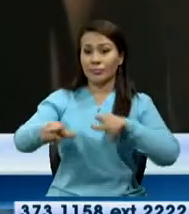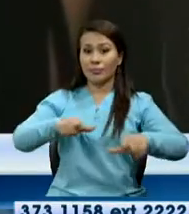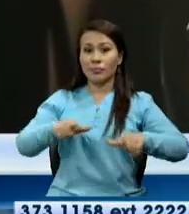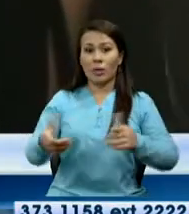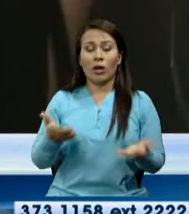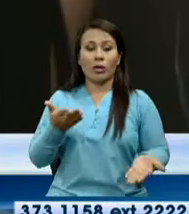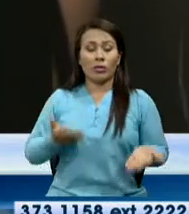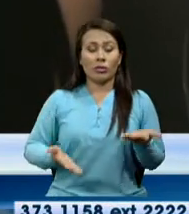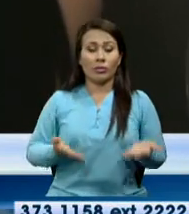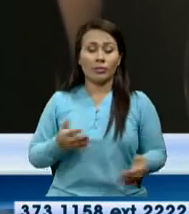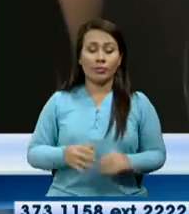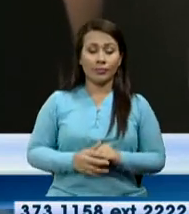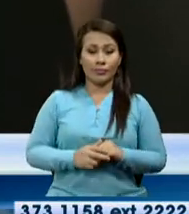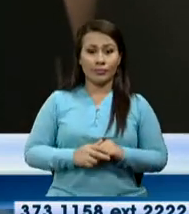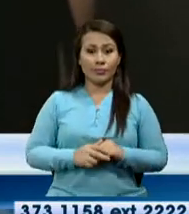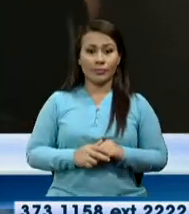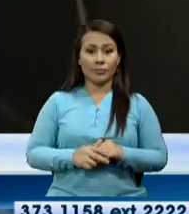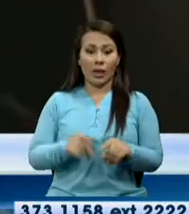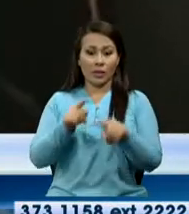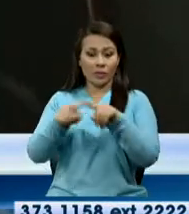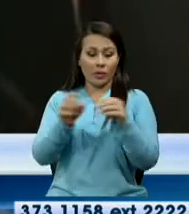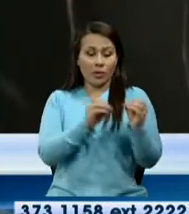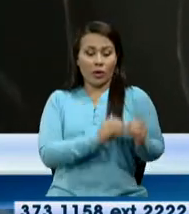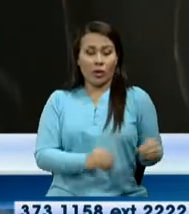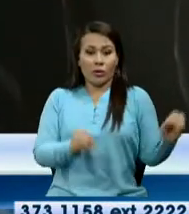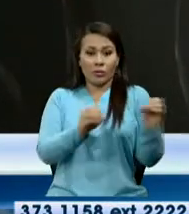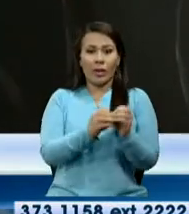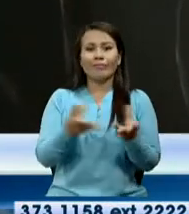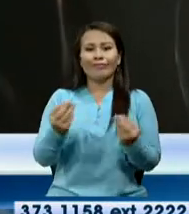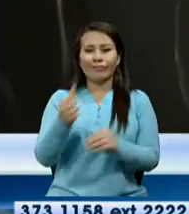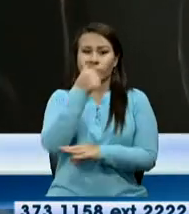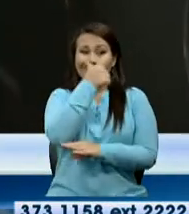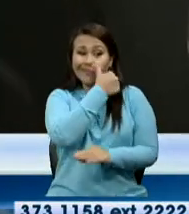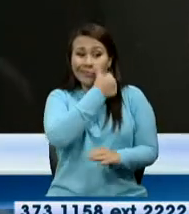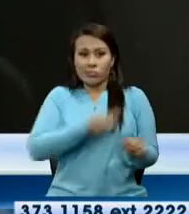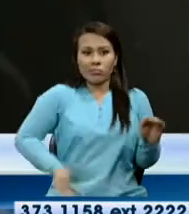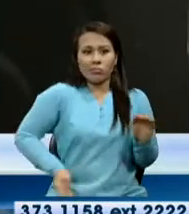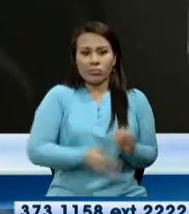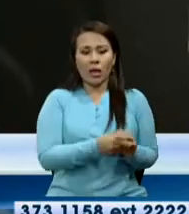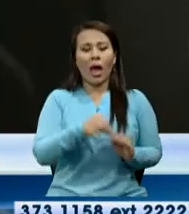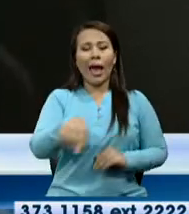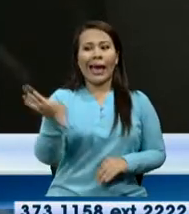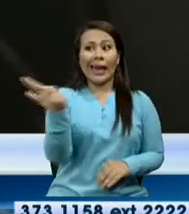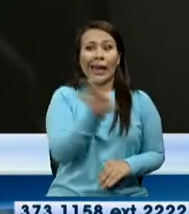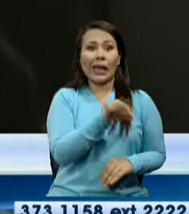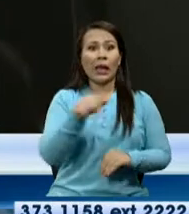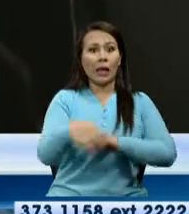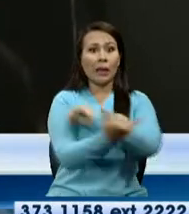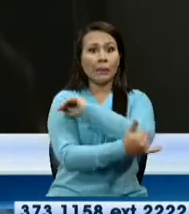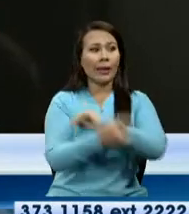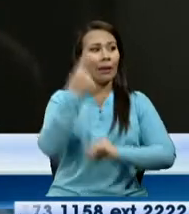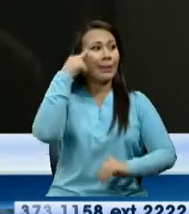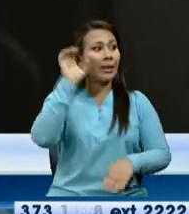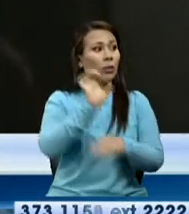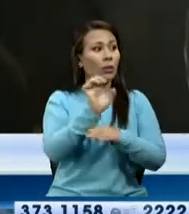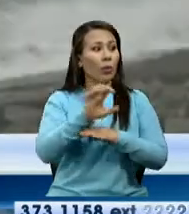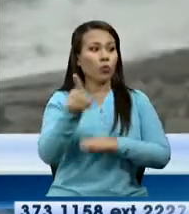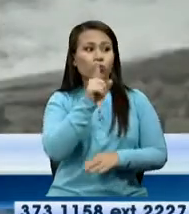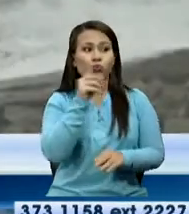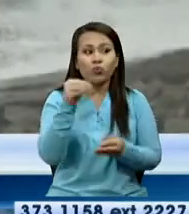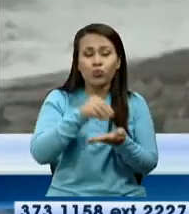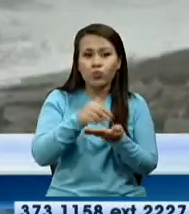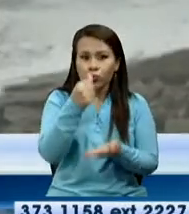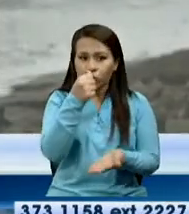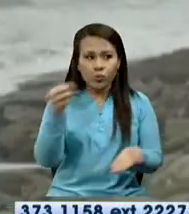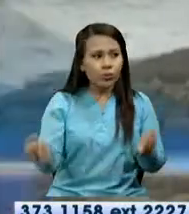cuales las organizaciones narcodelictivas están utilizando a nuestro país como una plataforma de salida de la sustancia. La